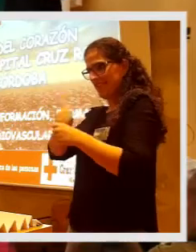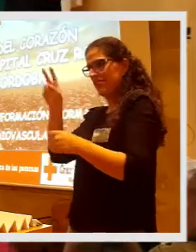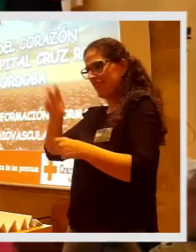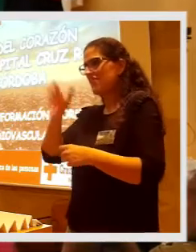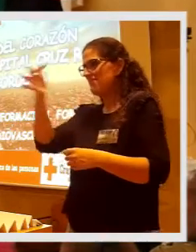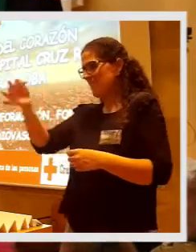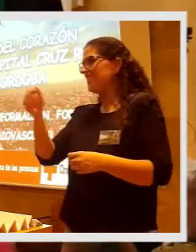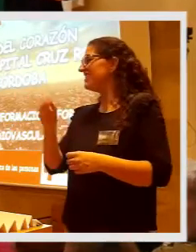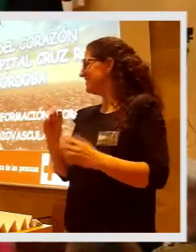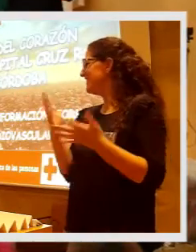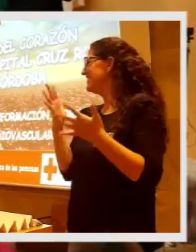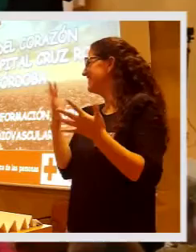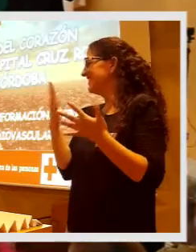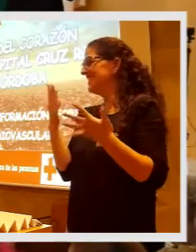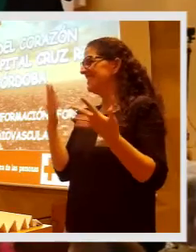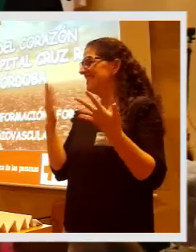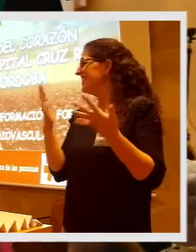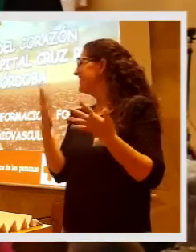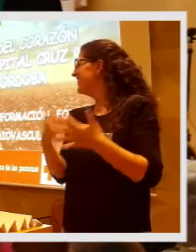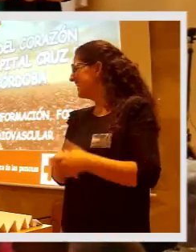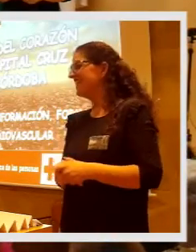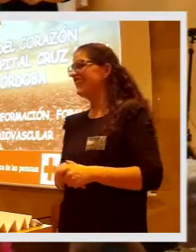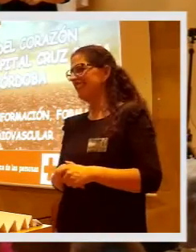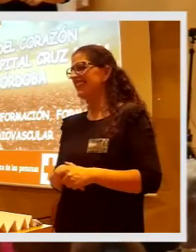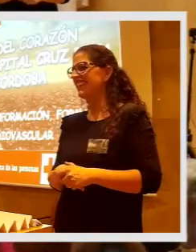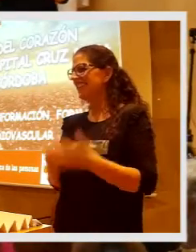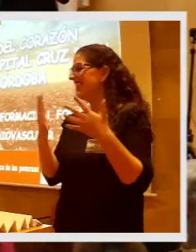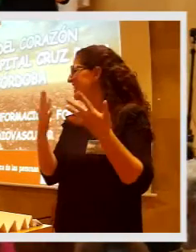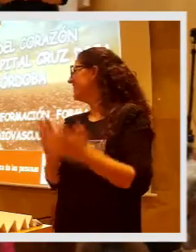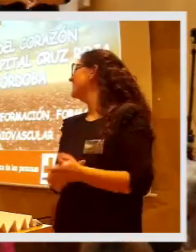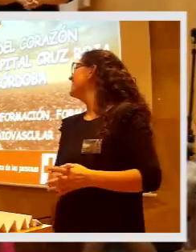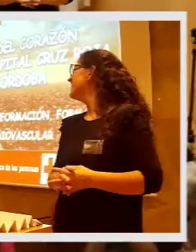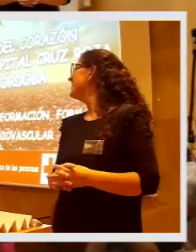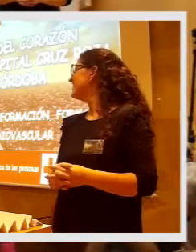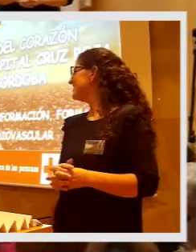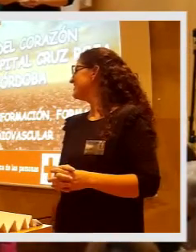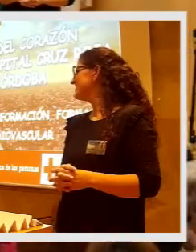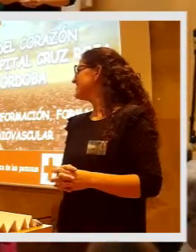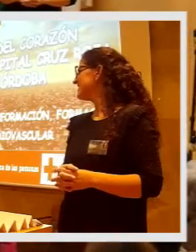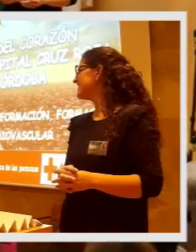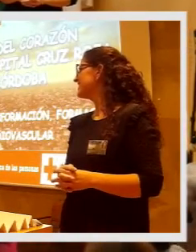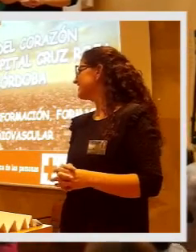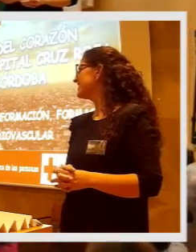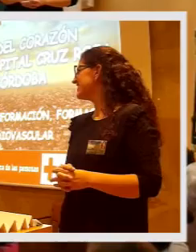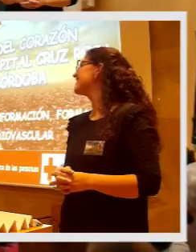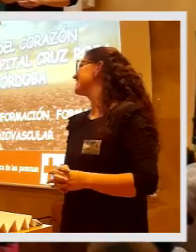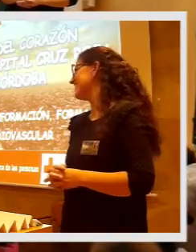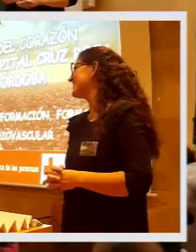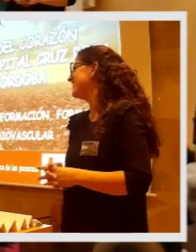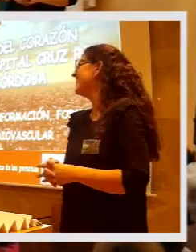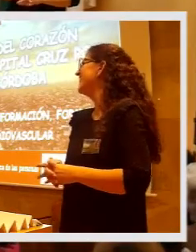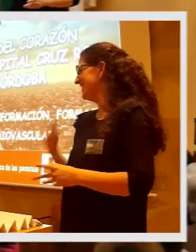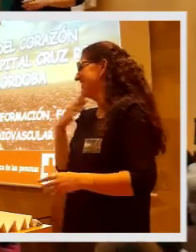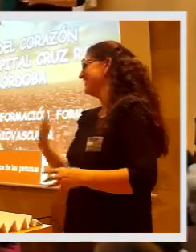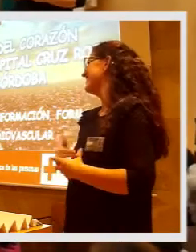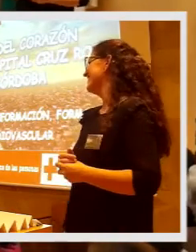presente y me alegro mucho de verla. Os trataremos. Es un honor también contar contigo como